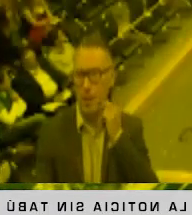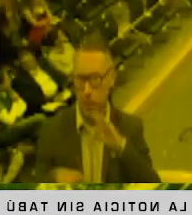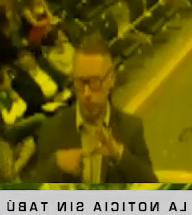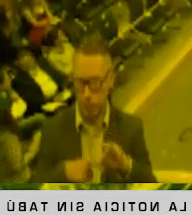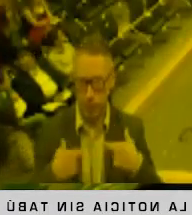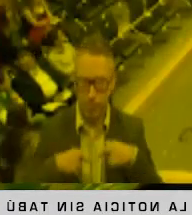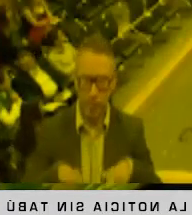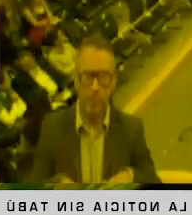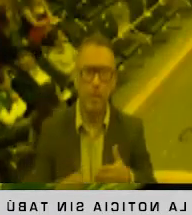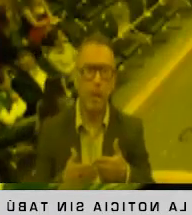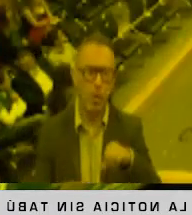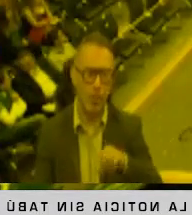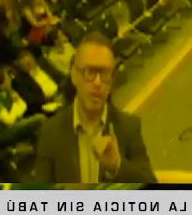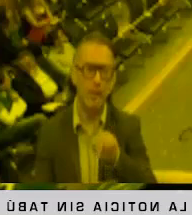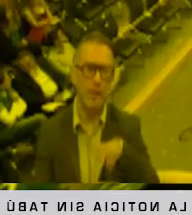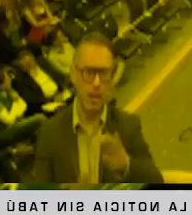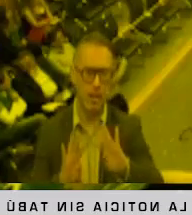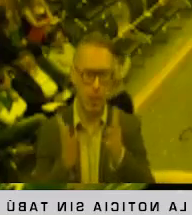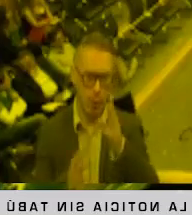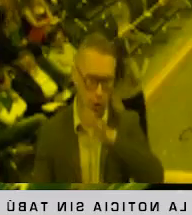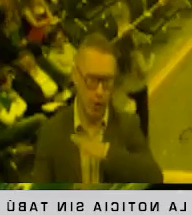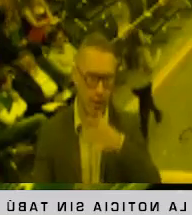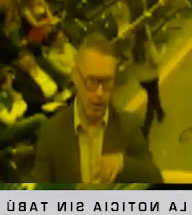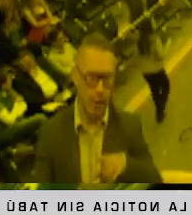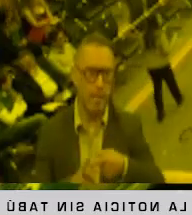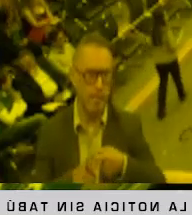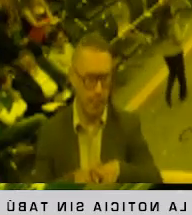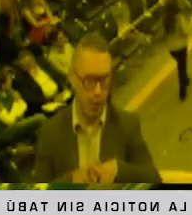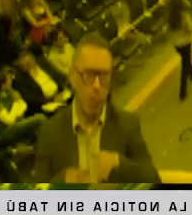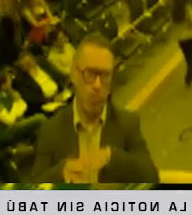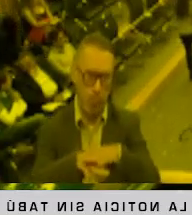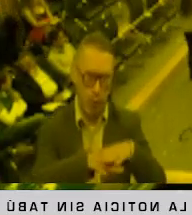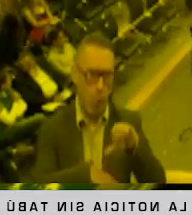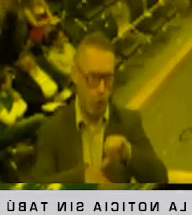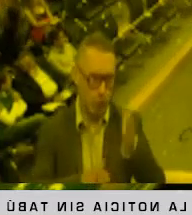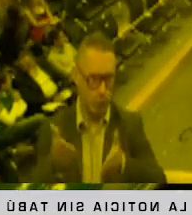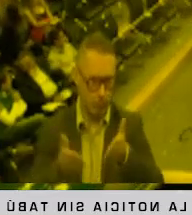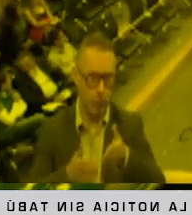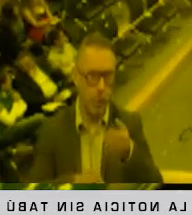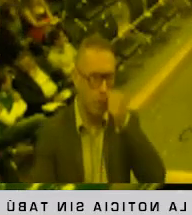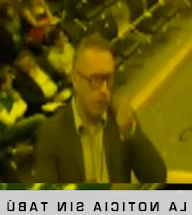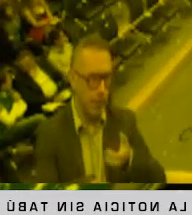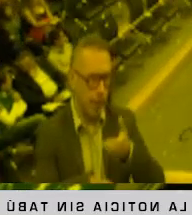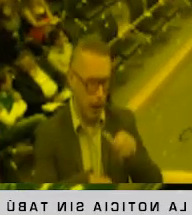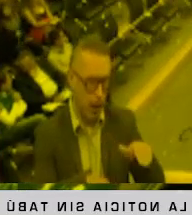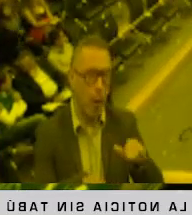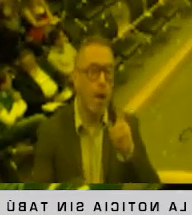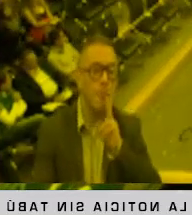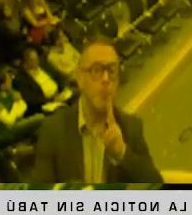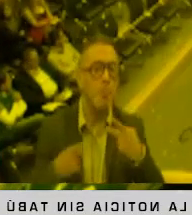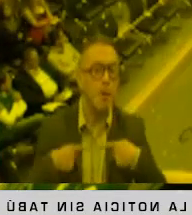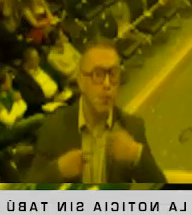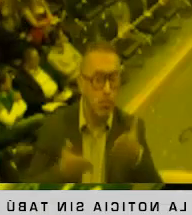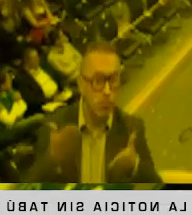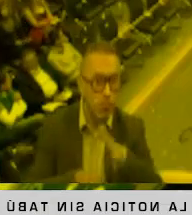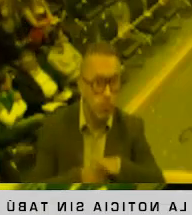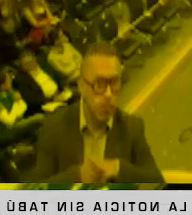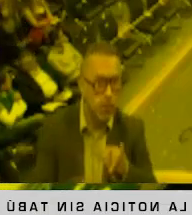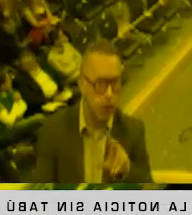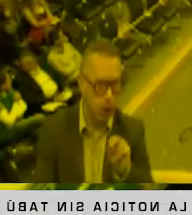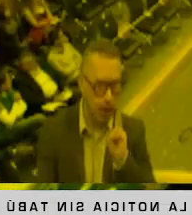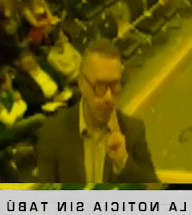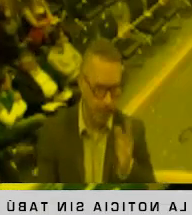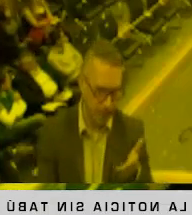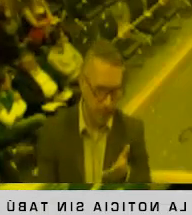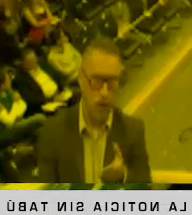proceso electoral eh eh todo puede decirse y todo puede hablarse dependiendo de quién hable y quién diga corresponde a una estrategia política